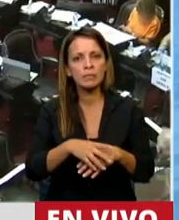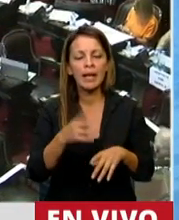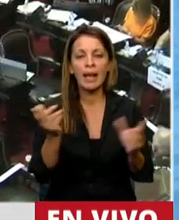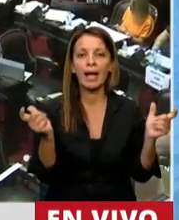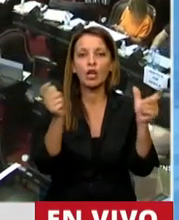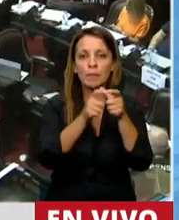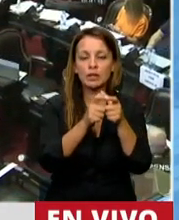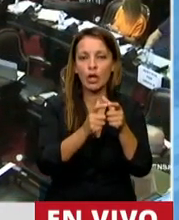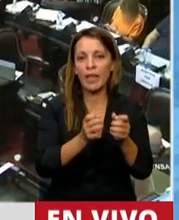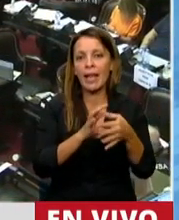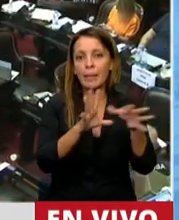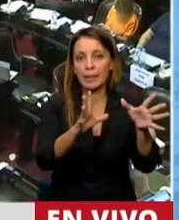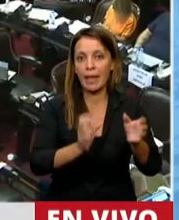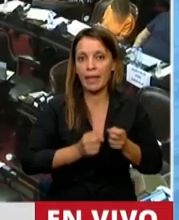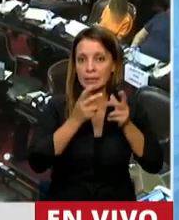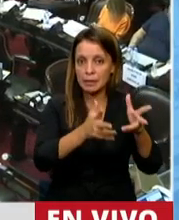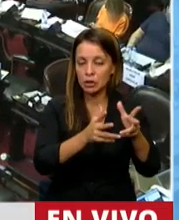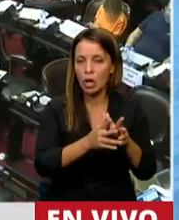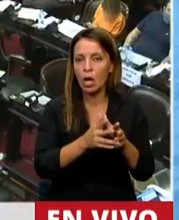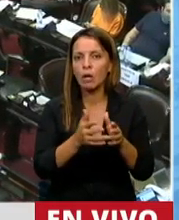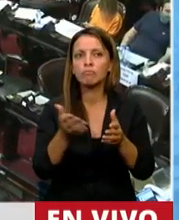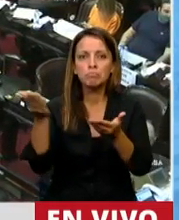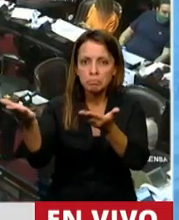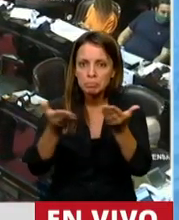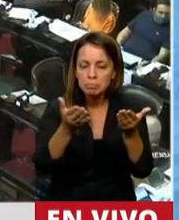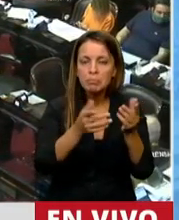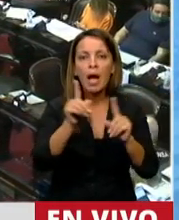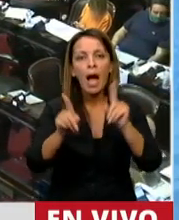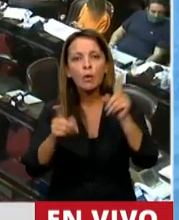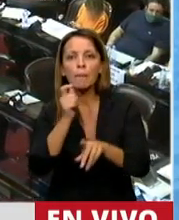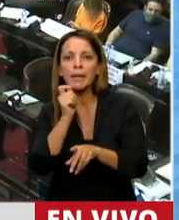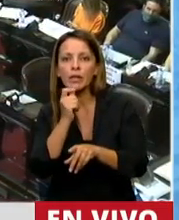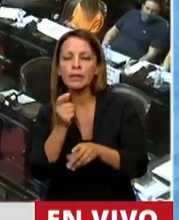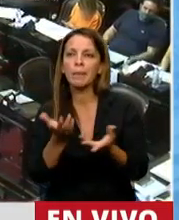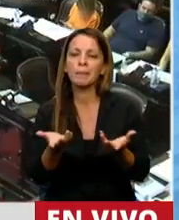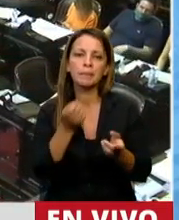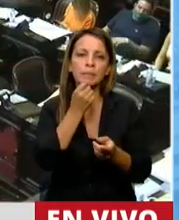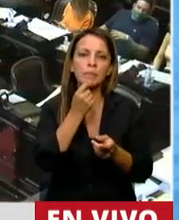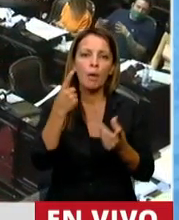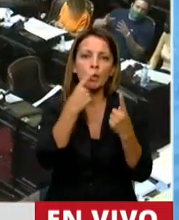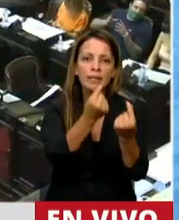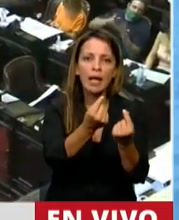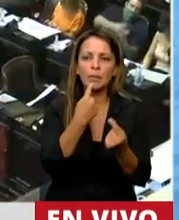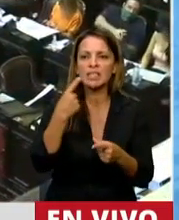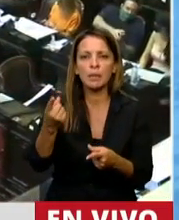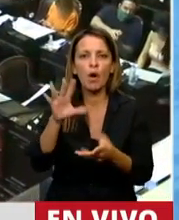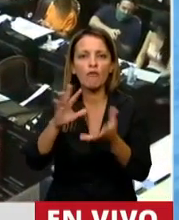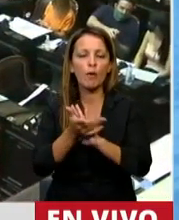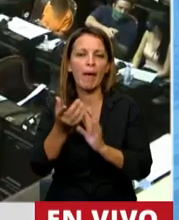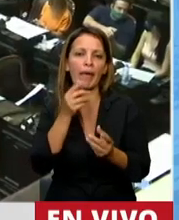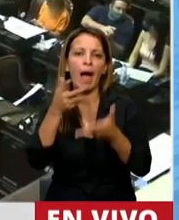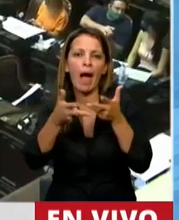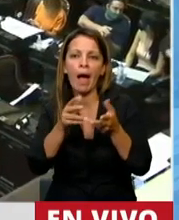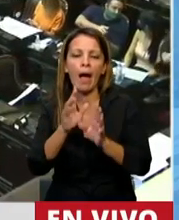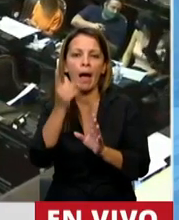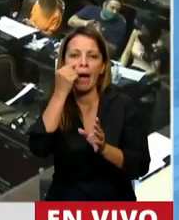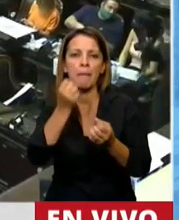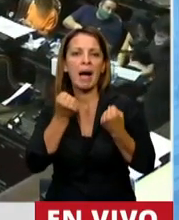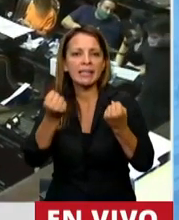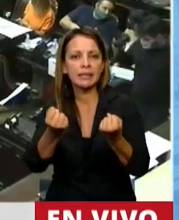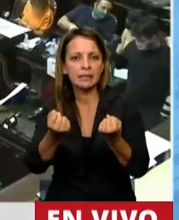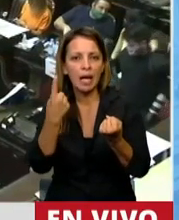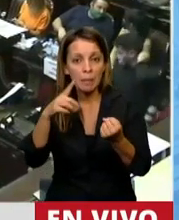Libertad de Expresión de esta Cámara a periodistas que han venido a quejarse porque les hemos dicho que tenían actitudes machistas o misóginas. Pero todavía no